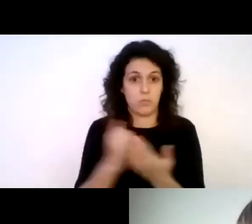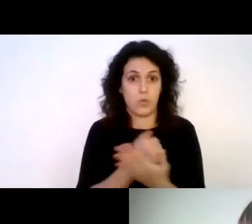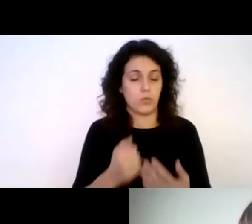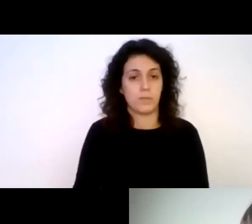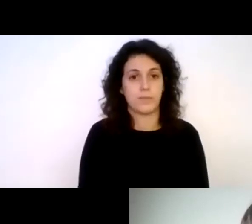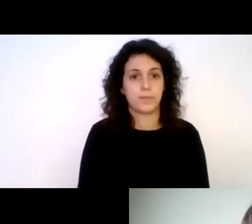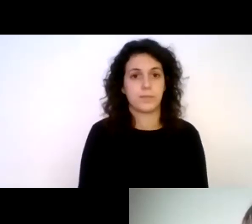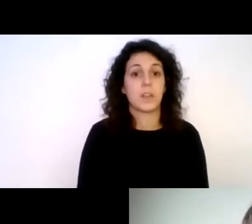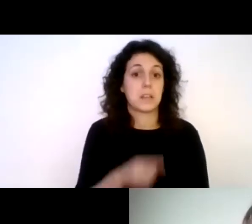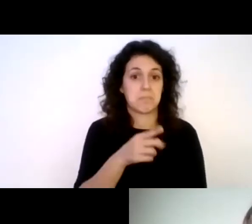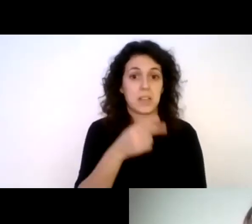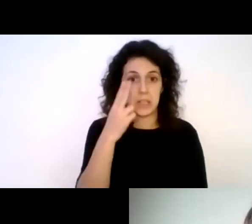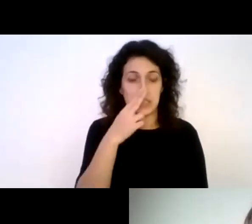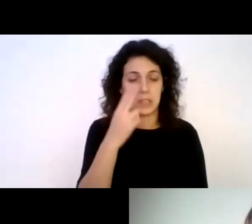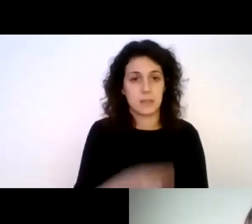Sería interesante.